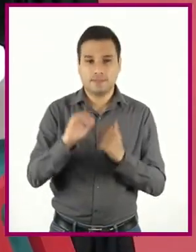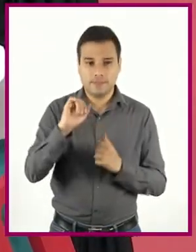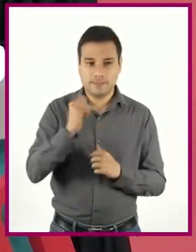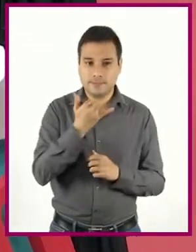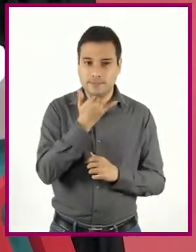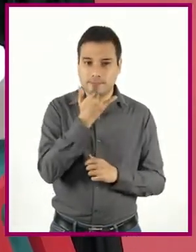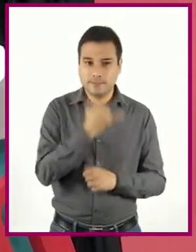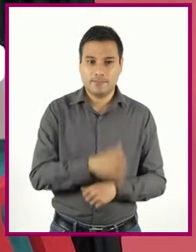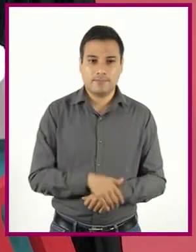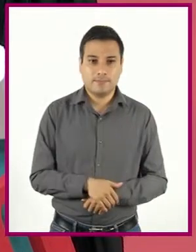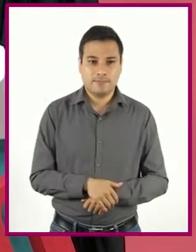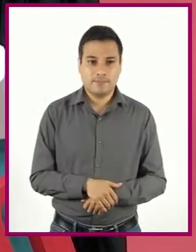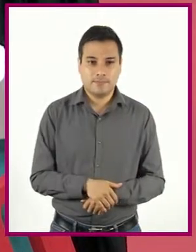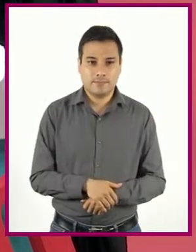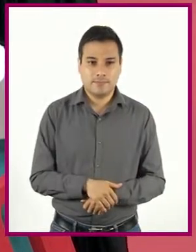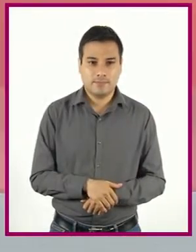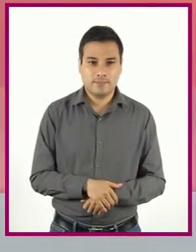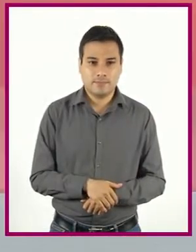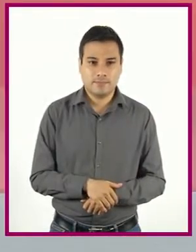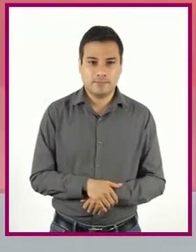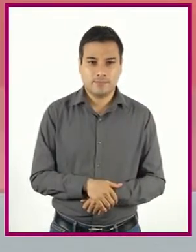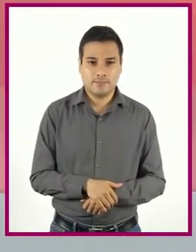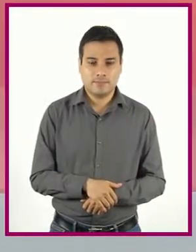Perdón. El